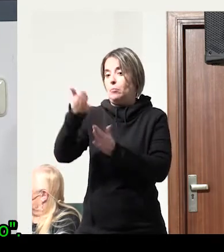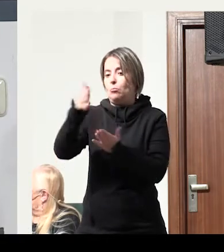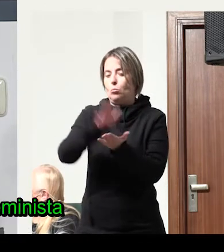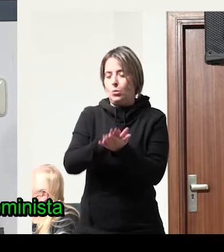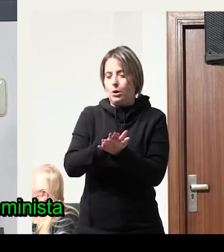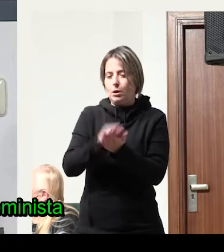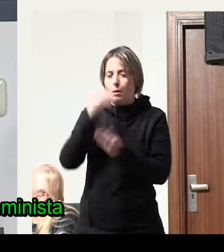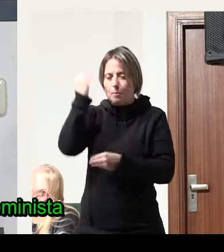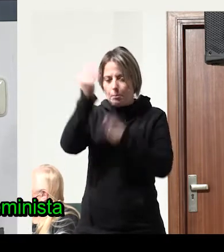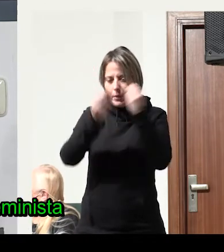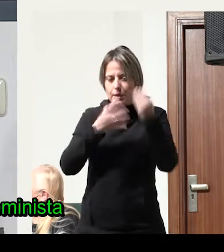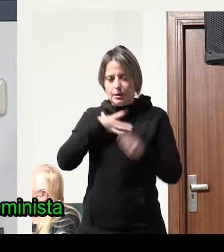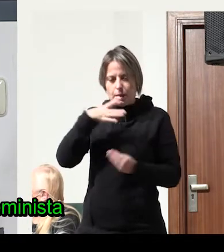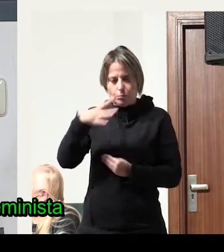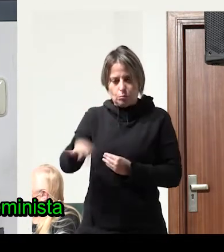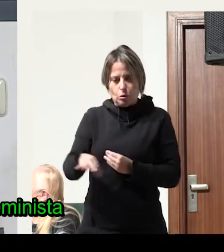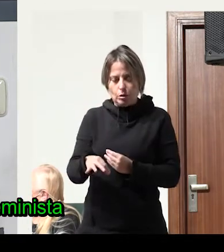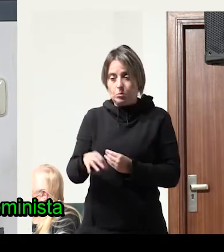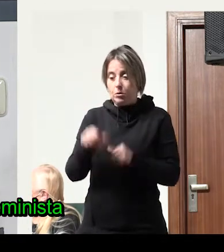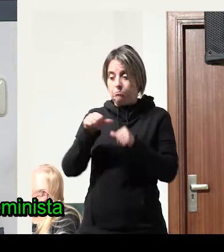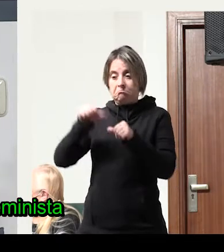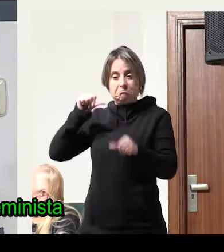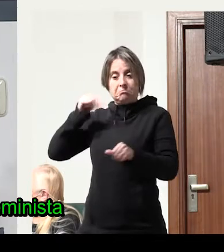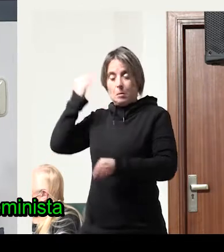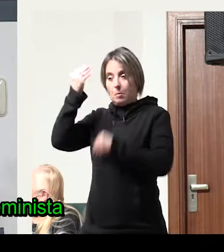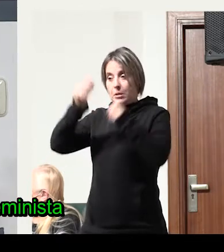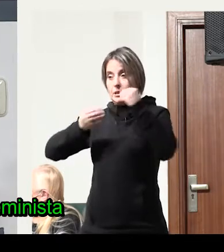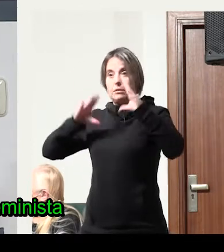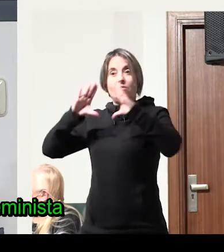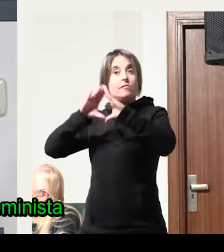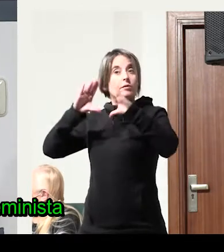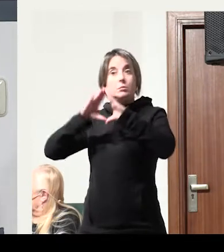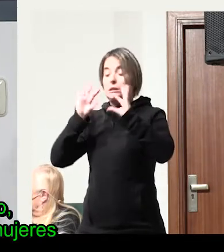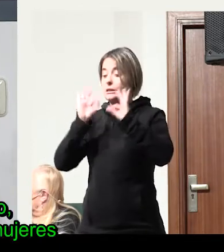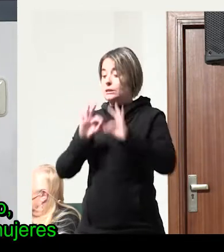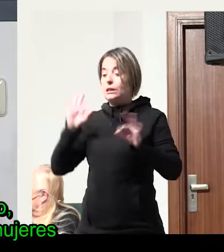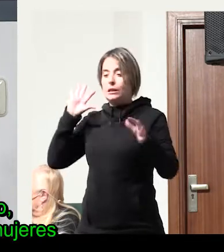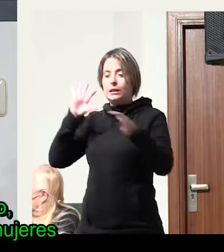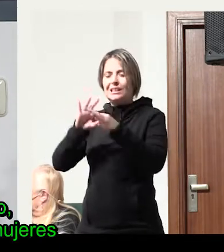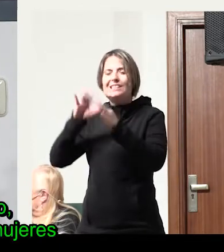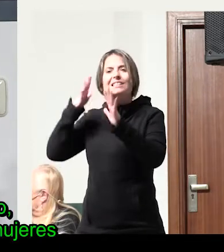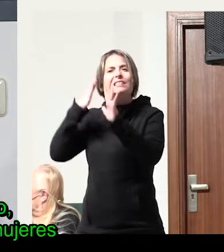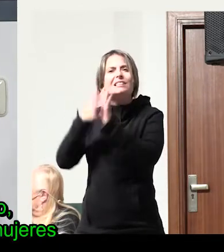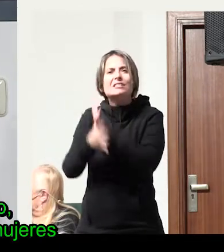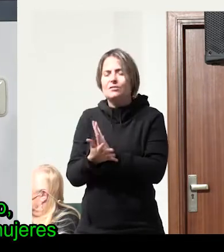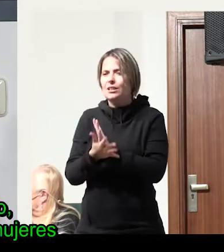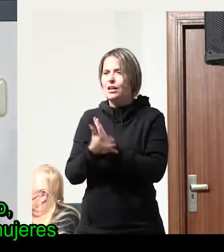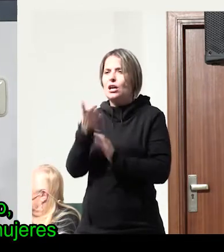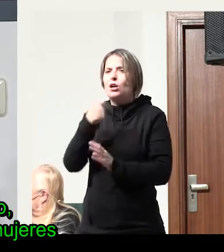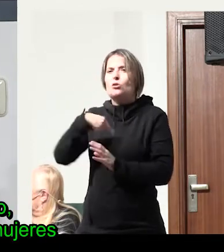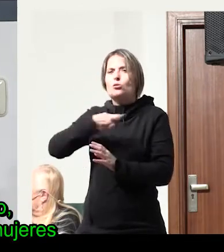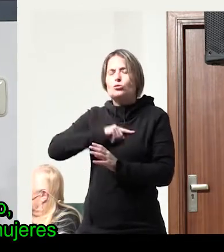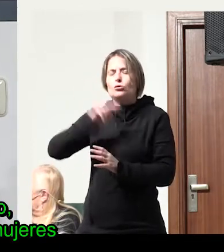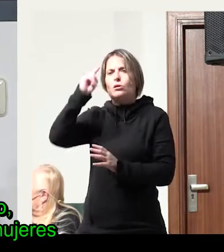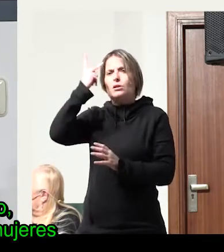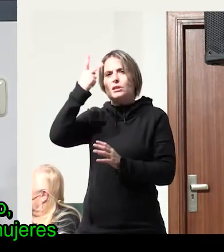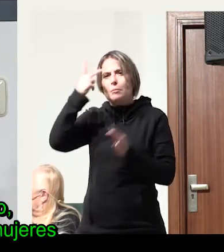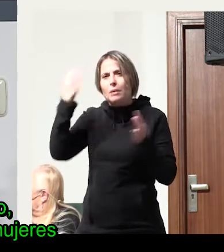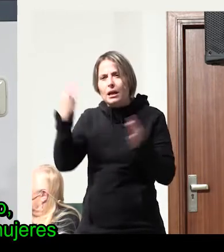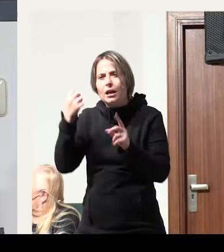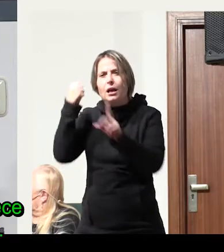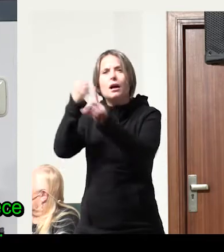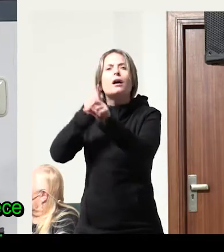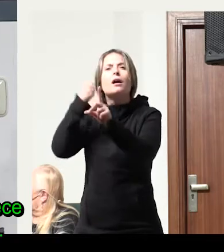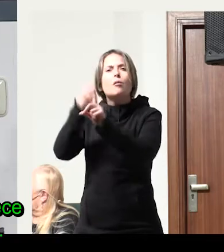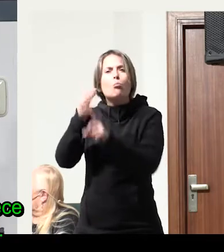eso. No se ha hecho mucha reflexión feminista sobre eso, qué significa, cómo tenemos que cambiarlo, qué tenemos que reivindicar entonces las